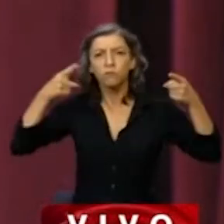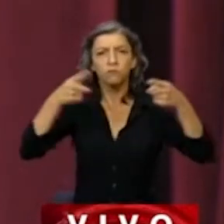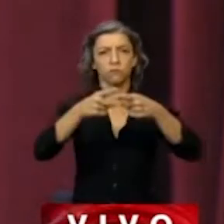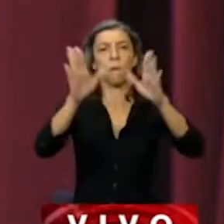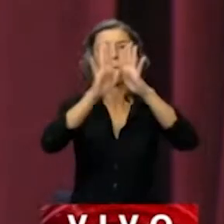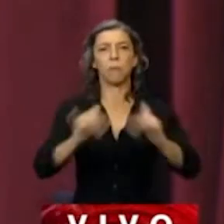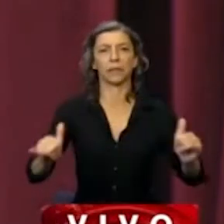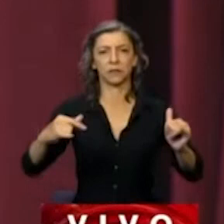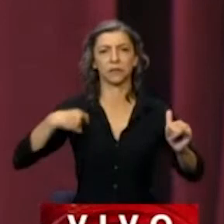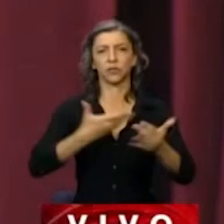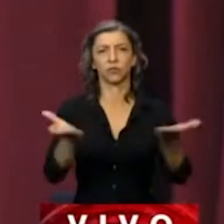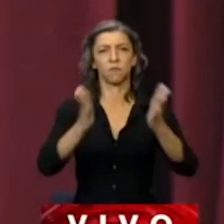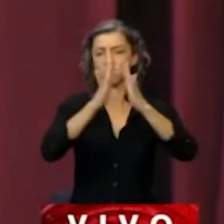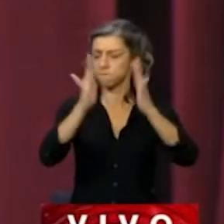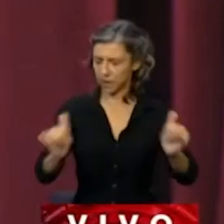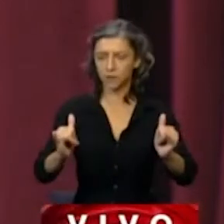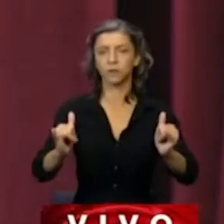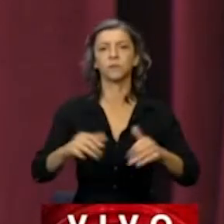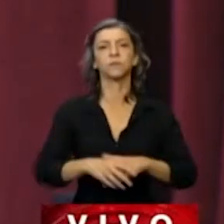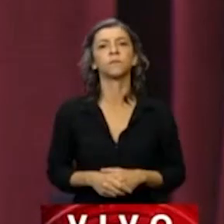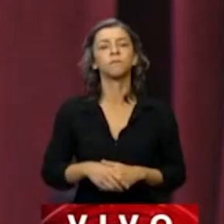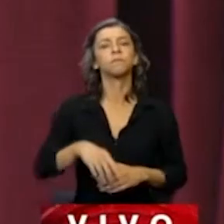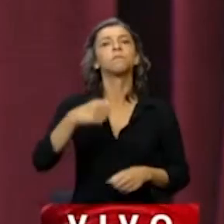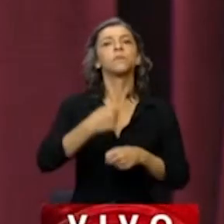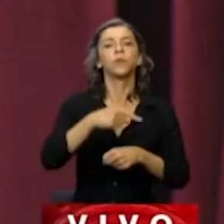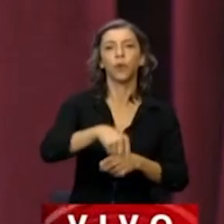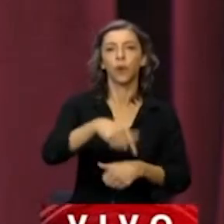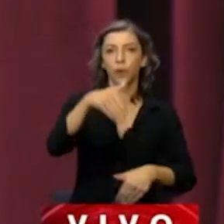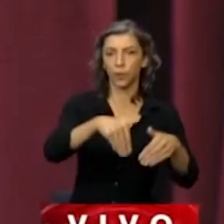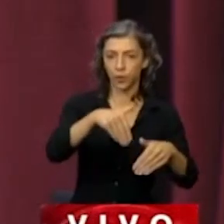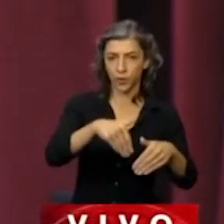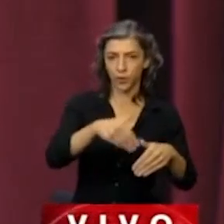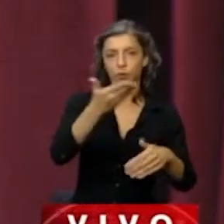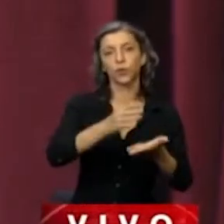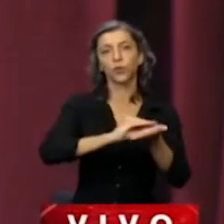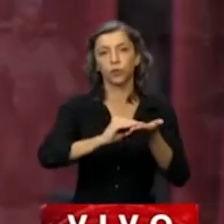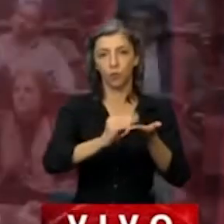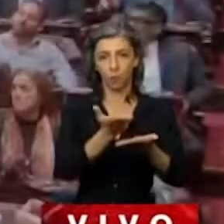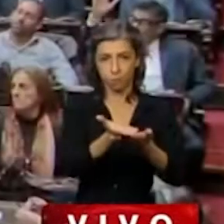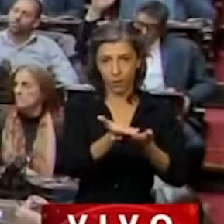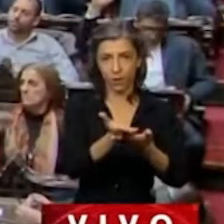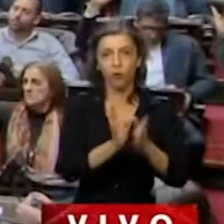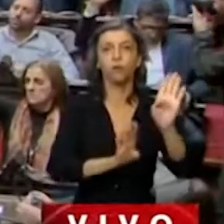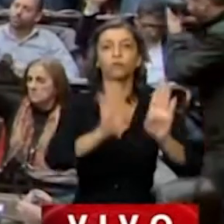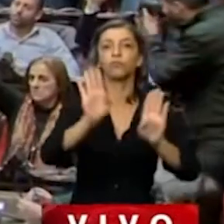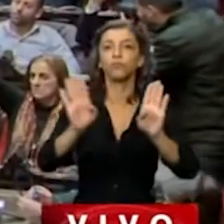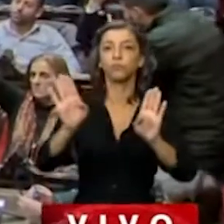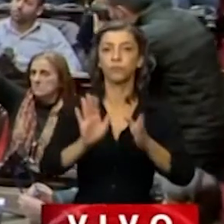Corresponde votar la moción primero del diputado Esteves a mano alzada.